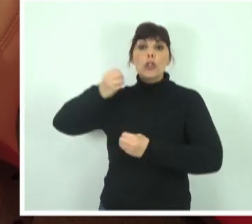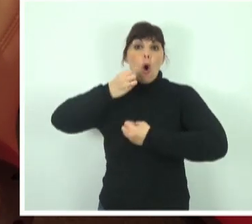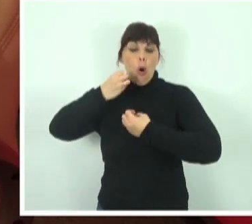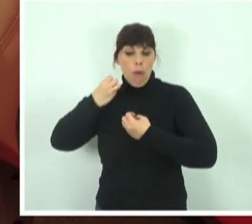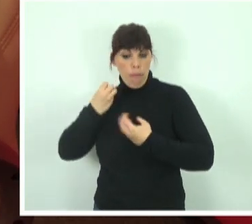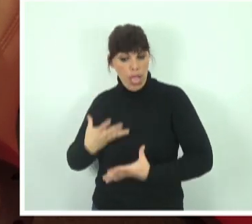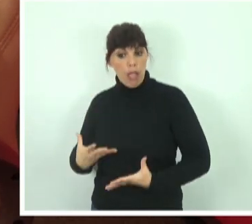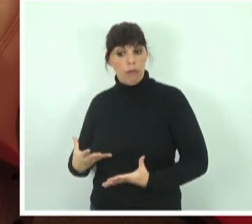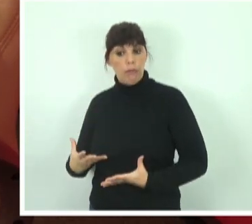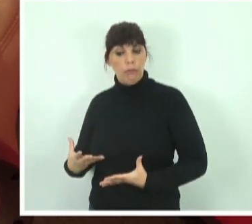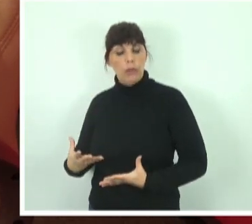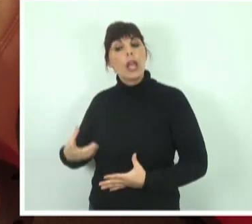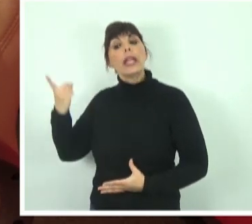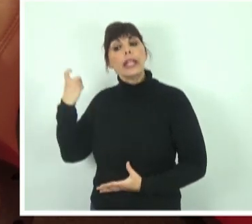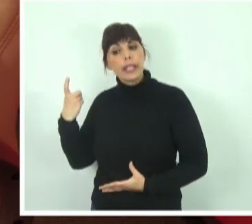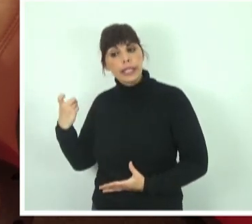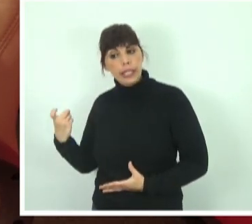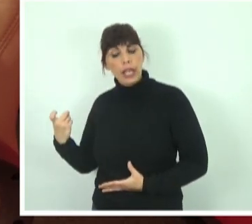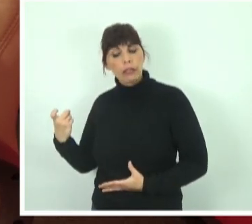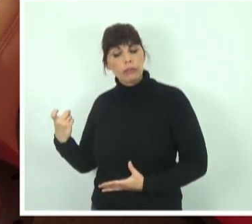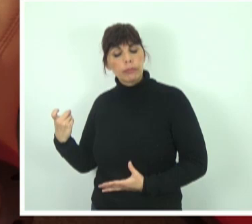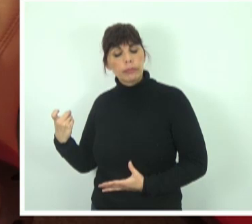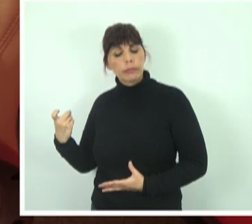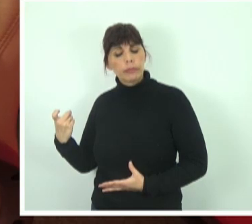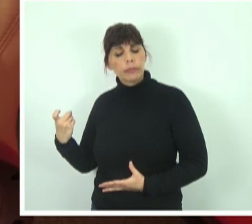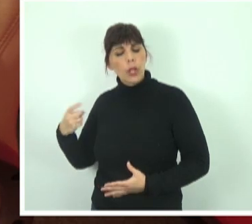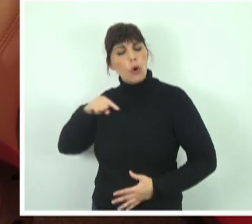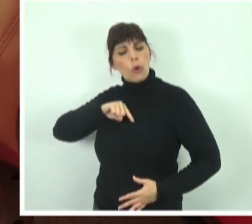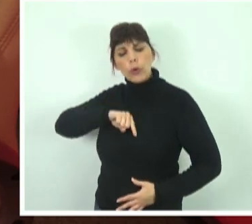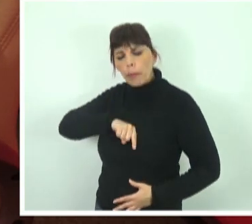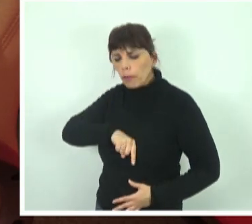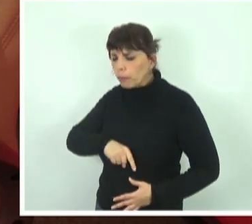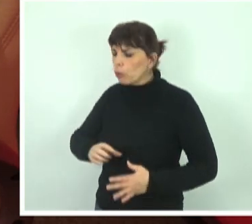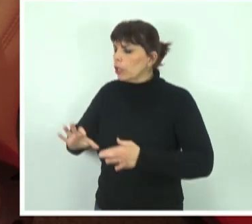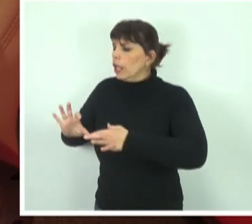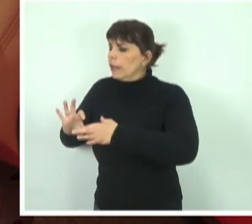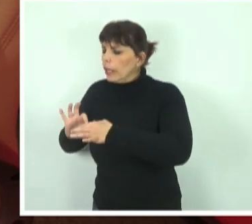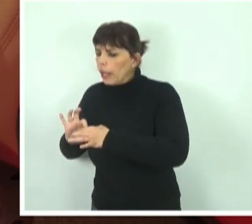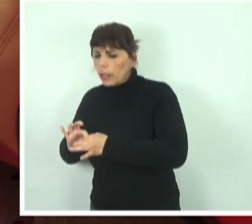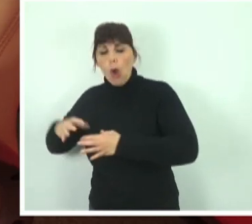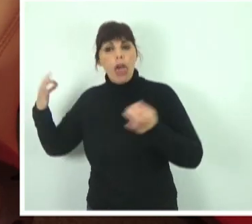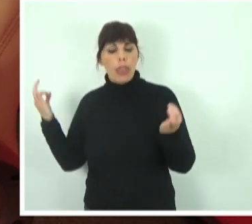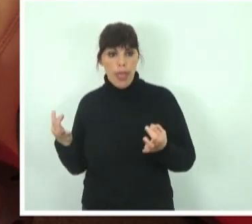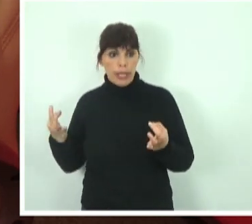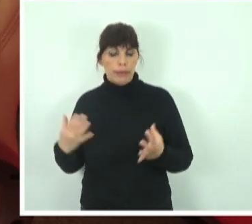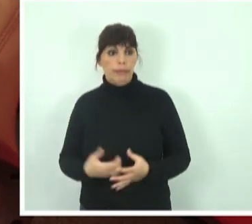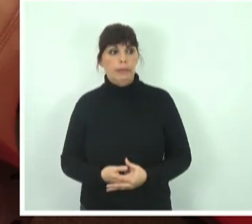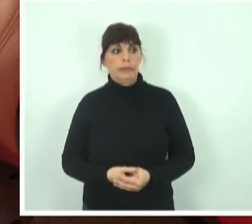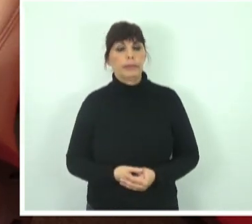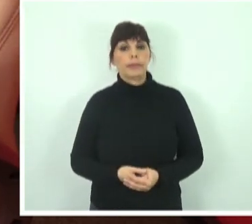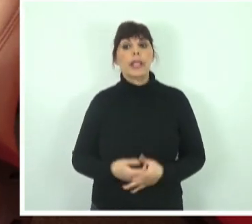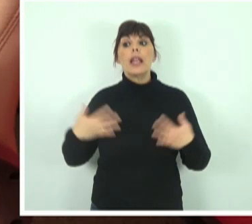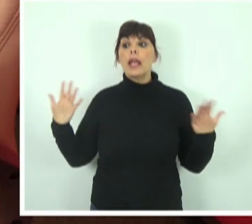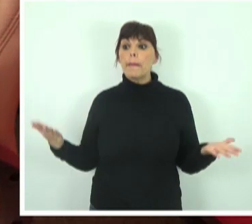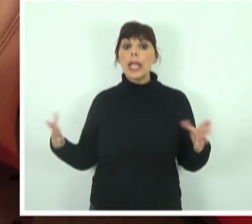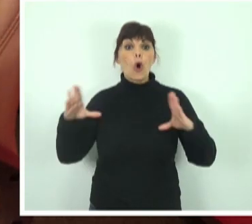una propia, profunda, verdadera, viva relación con el Señor. Ahora, la